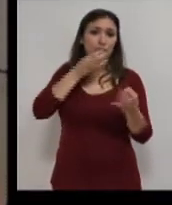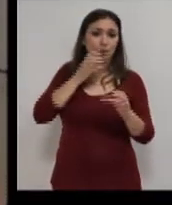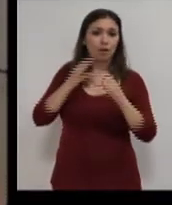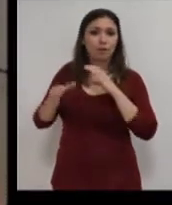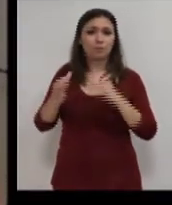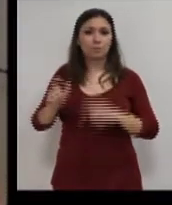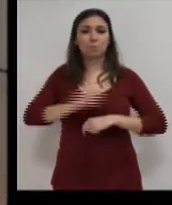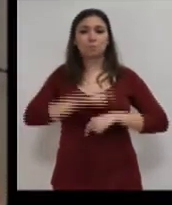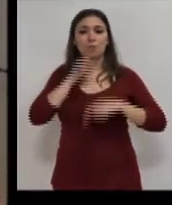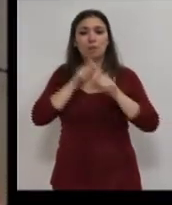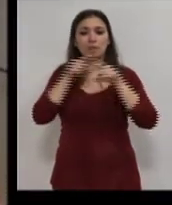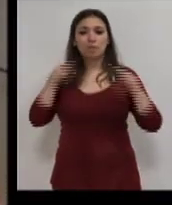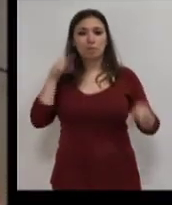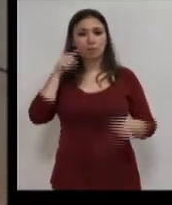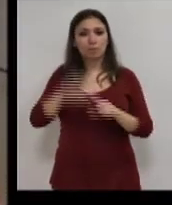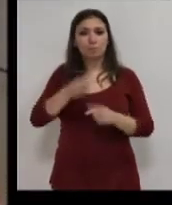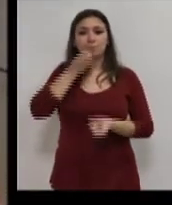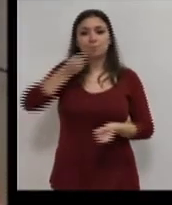las TIC son